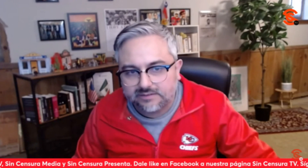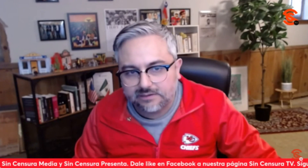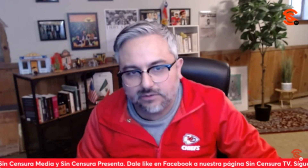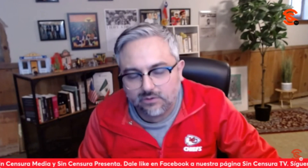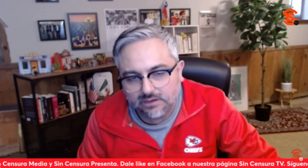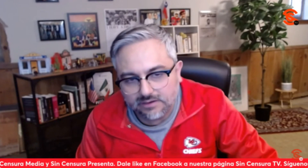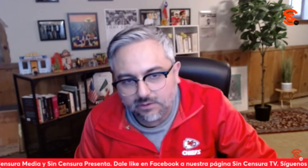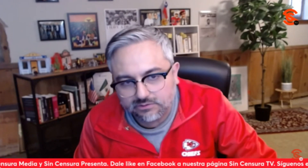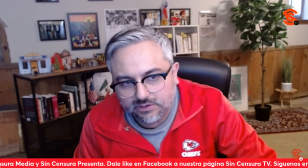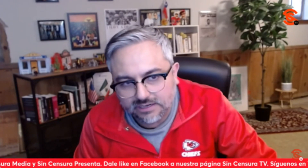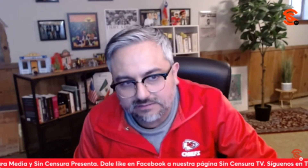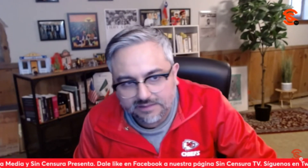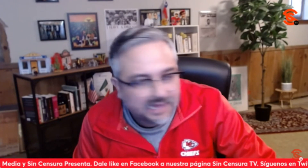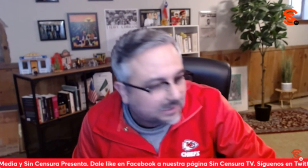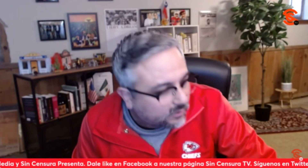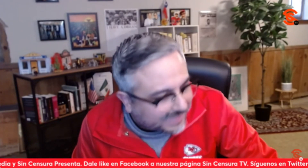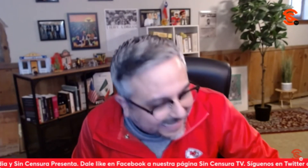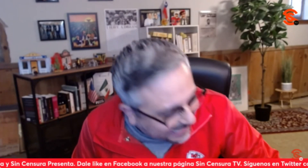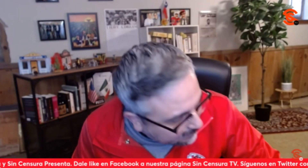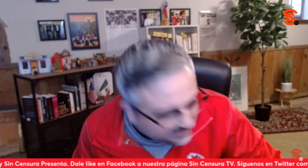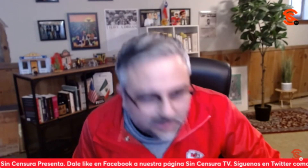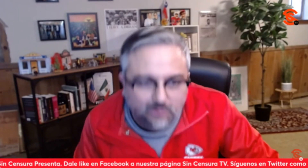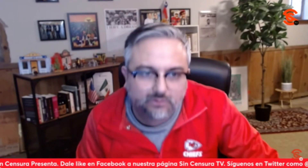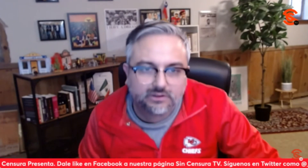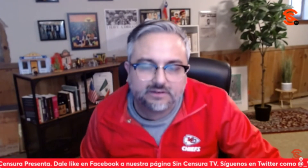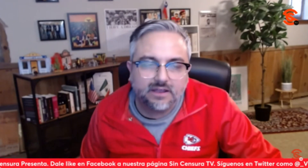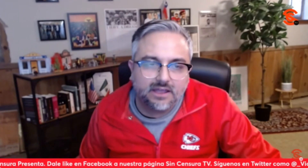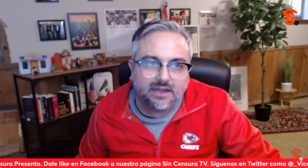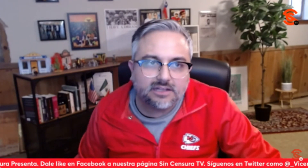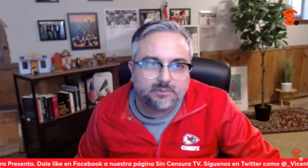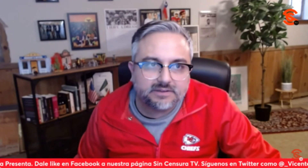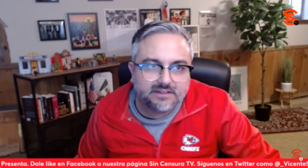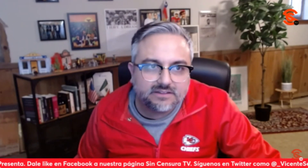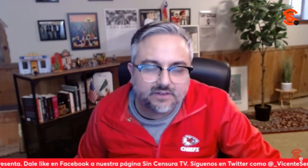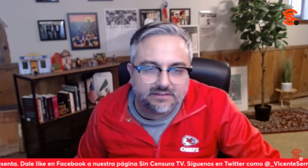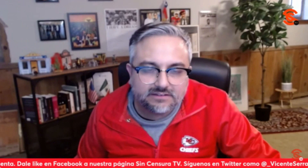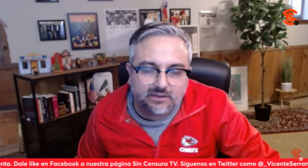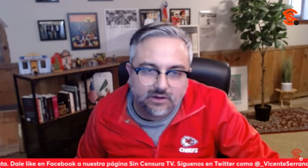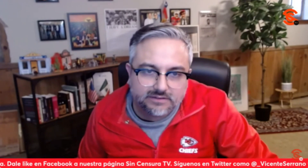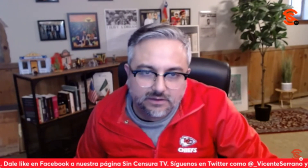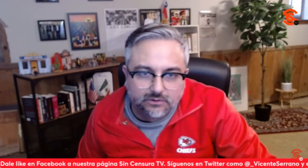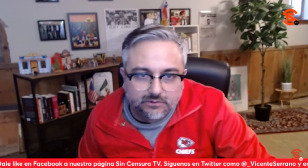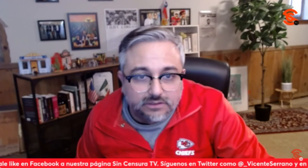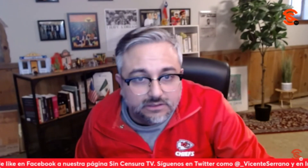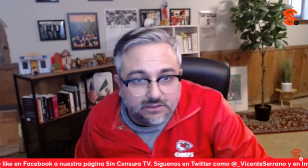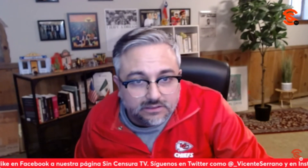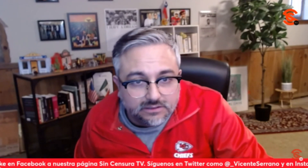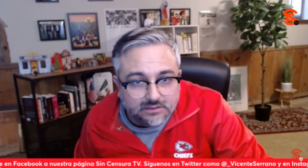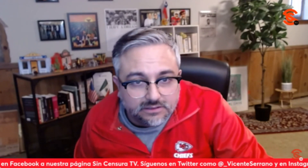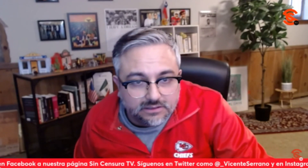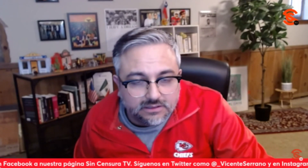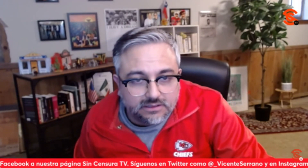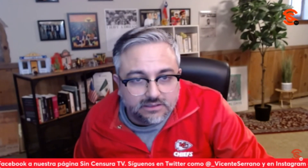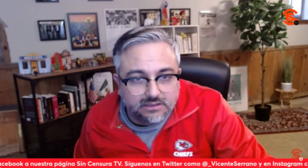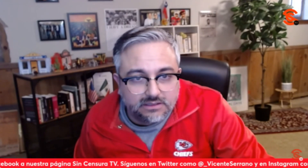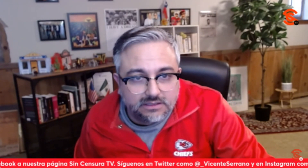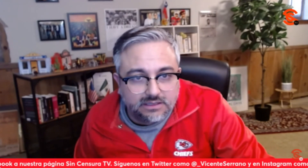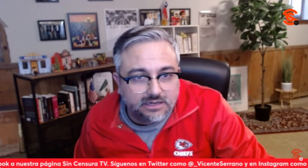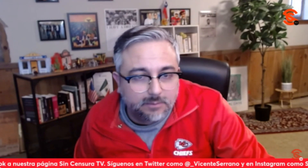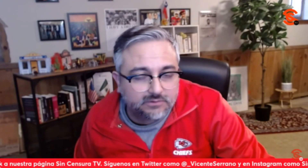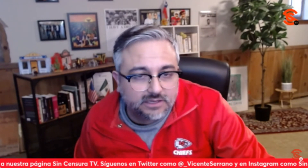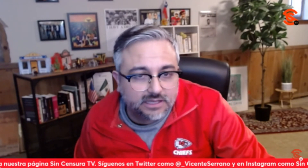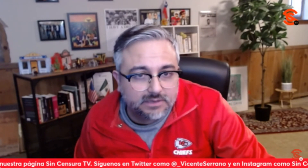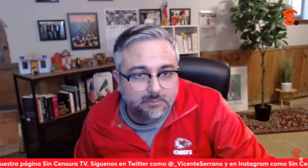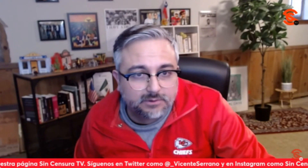Genaro García Luna con la delincuencia organizada? Algo que acaba de dar a conocer el expresidente francés Nicolas Sarkozy.